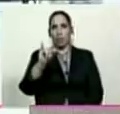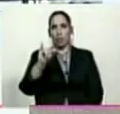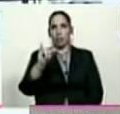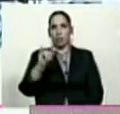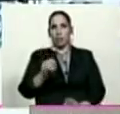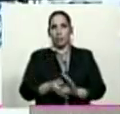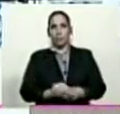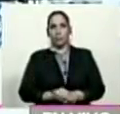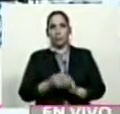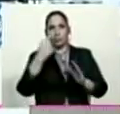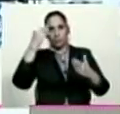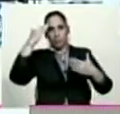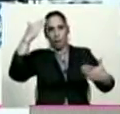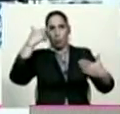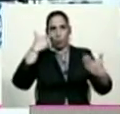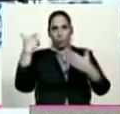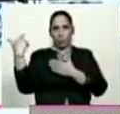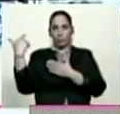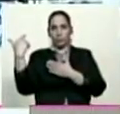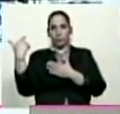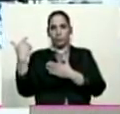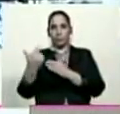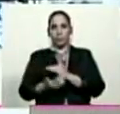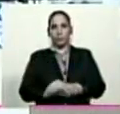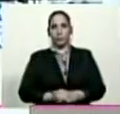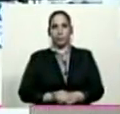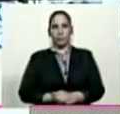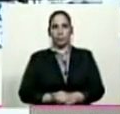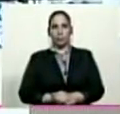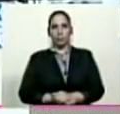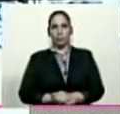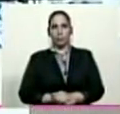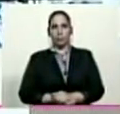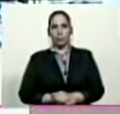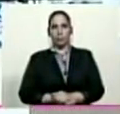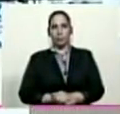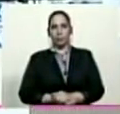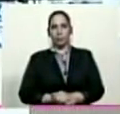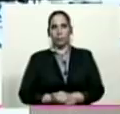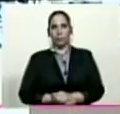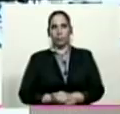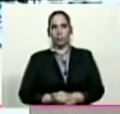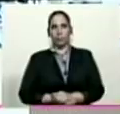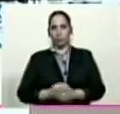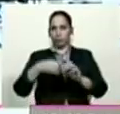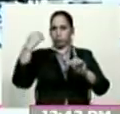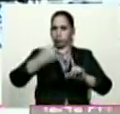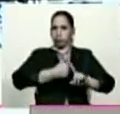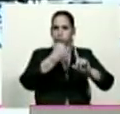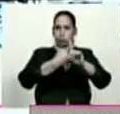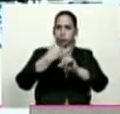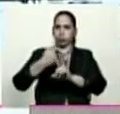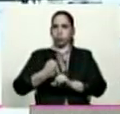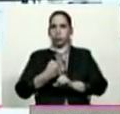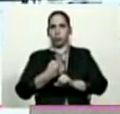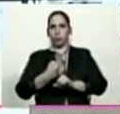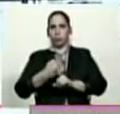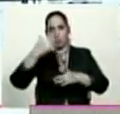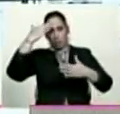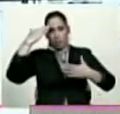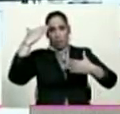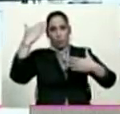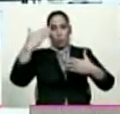país. Saludo a todo el Oriente, alegre, vistoso, combativo. Quiero enviar mi